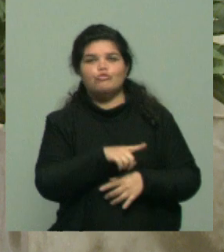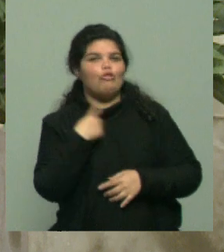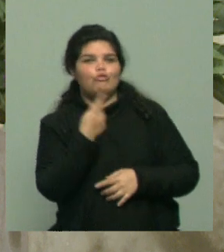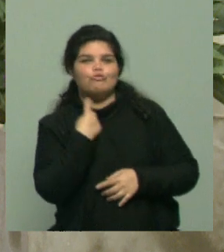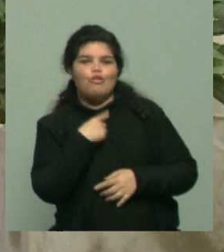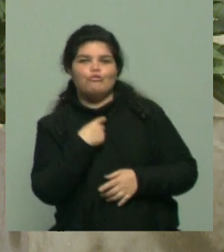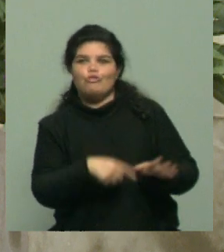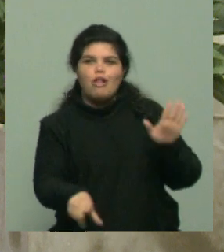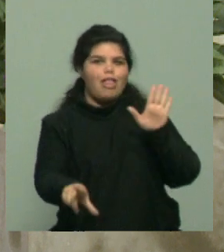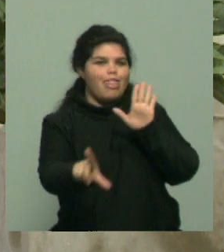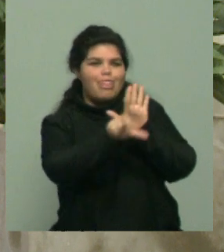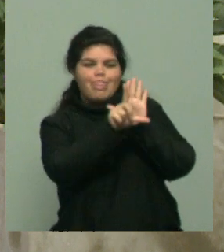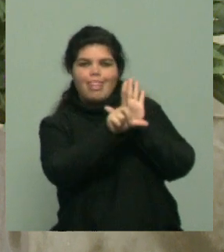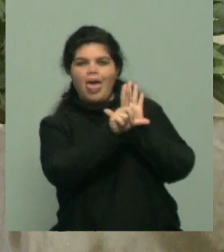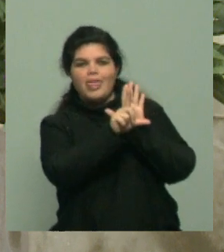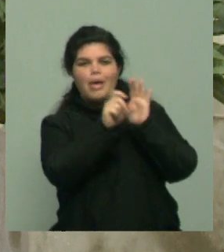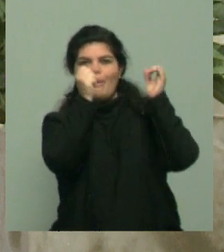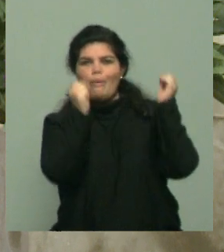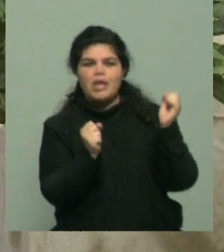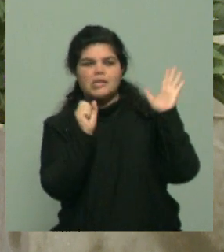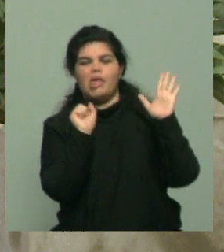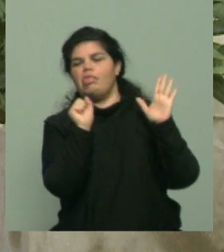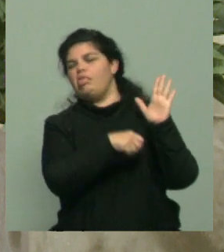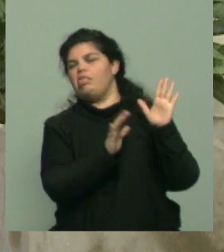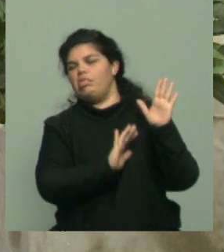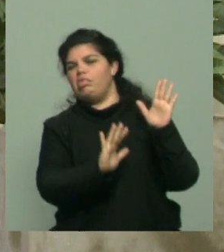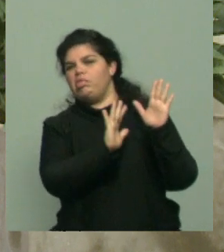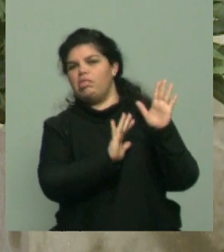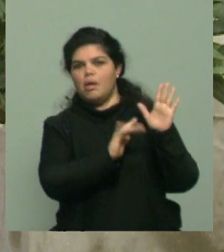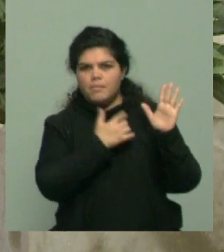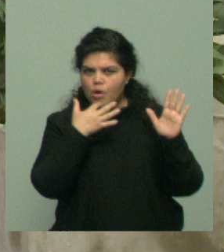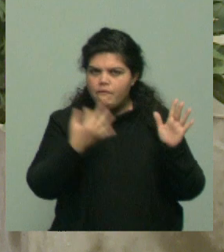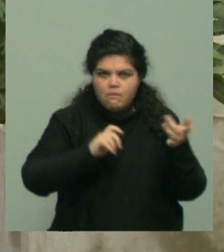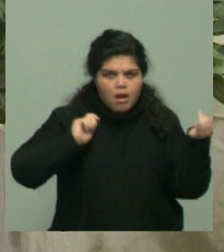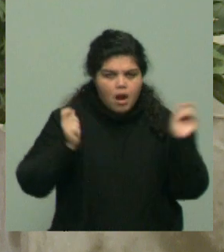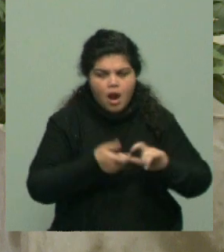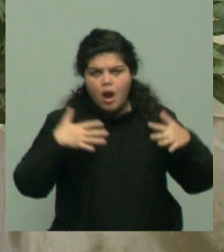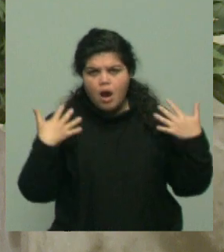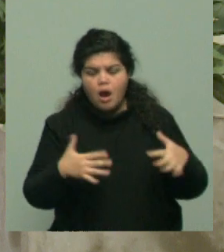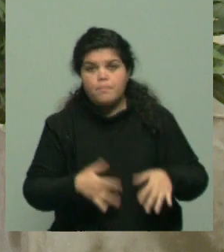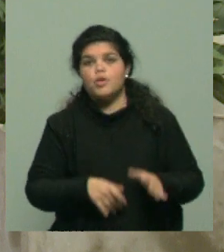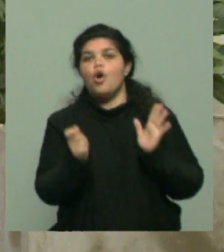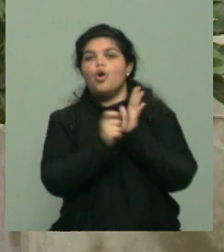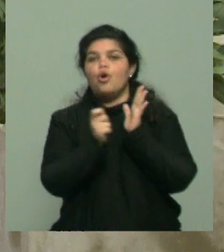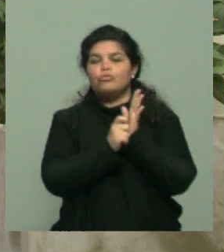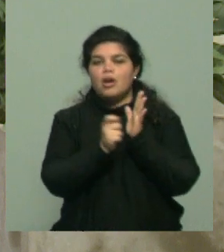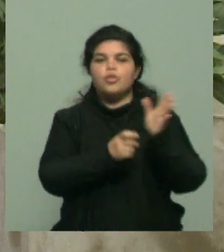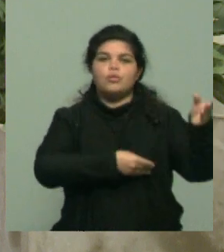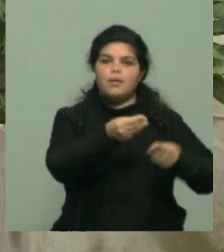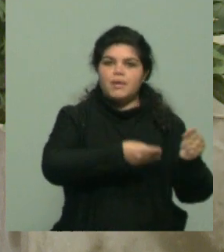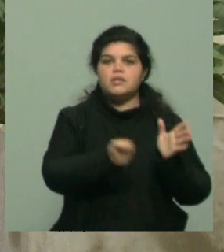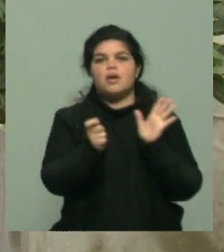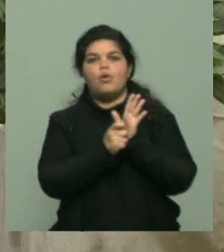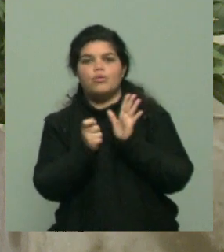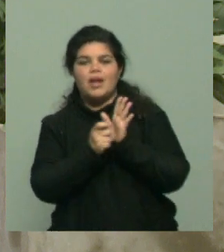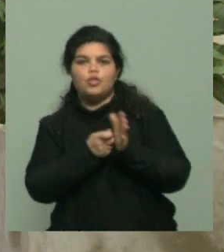importancia que se merece. ¿Qué cambios hay en el tema de contrato a través de empresas, de servicios eventuales? ¿Cuáles son los que se entienden